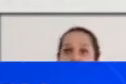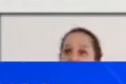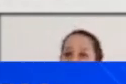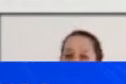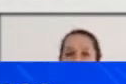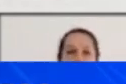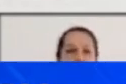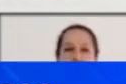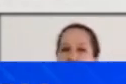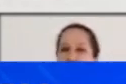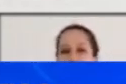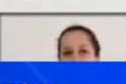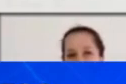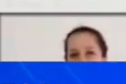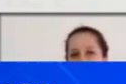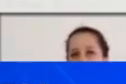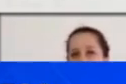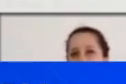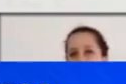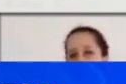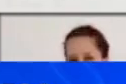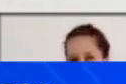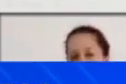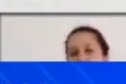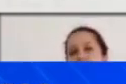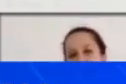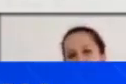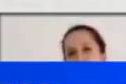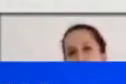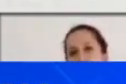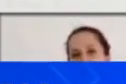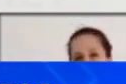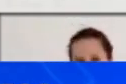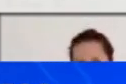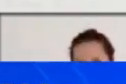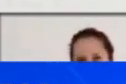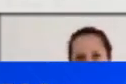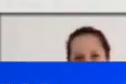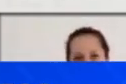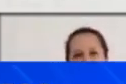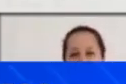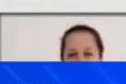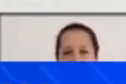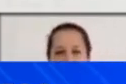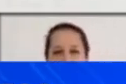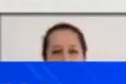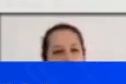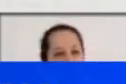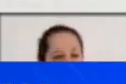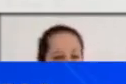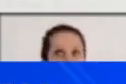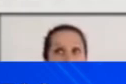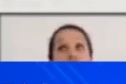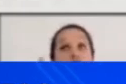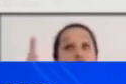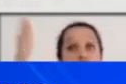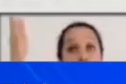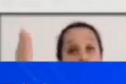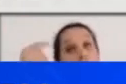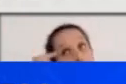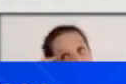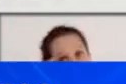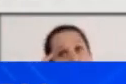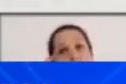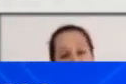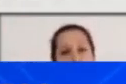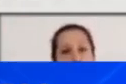de dos punto nueve años en el 2021 respecto al 19 para el futuro se espera que la esperanza de vida vuelva a aumentar